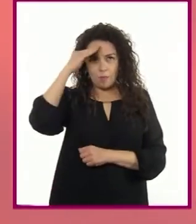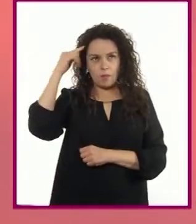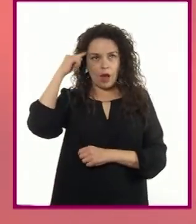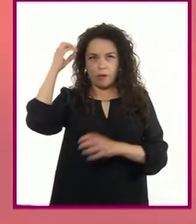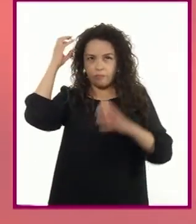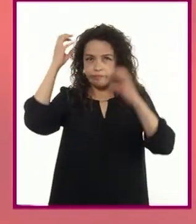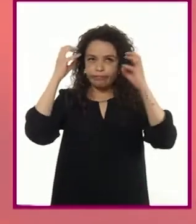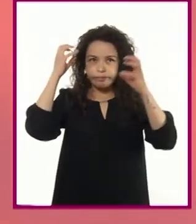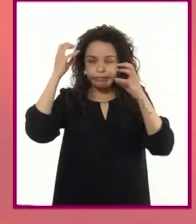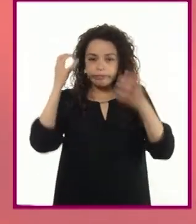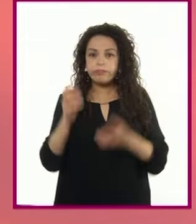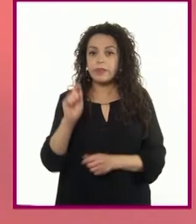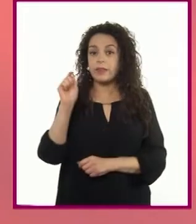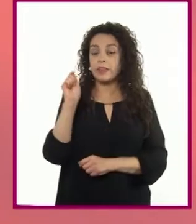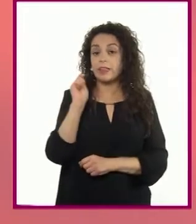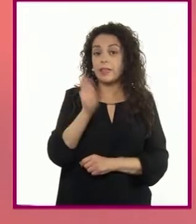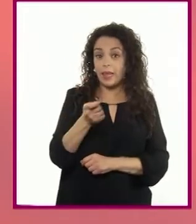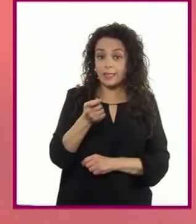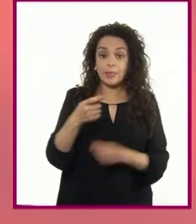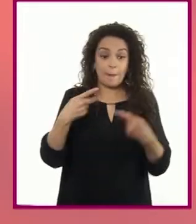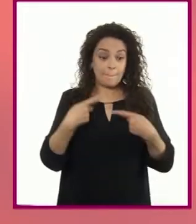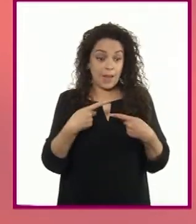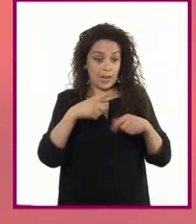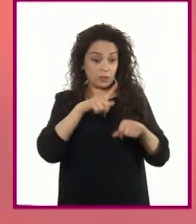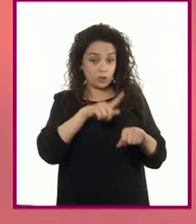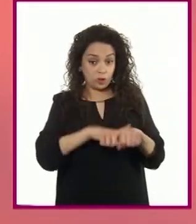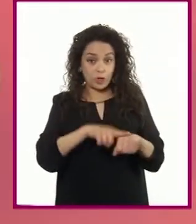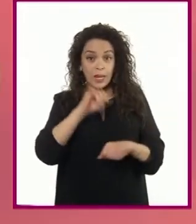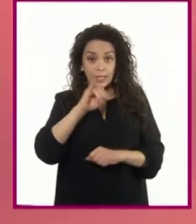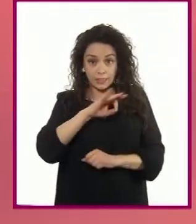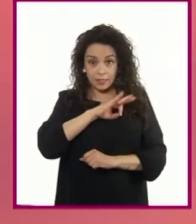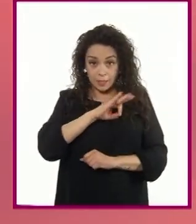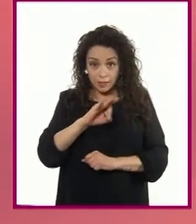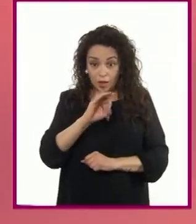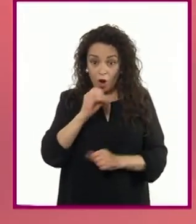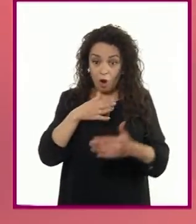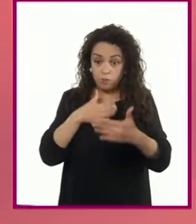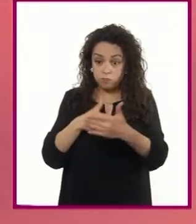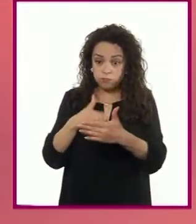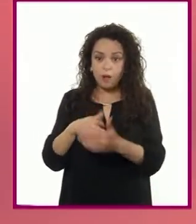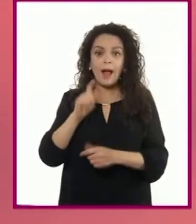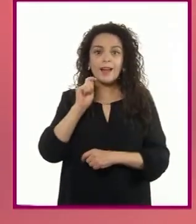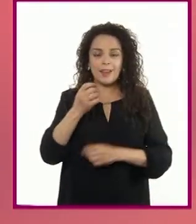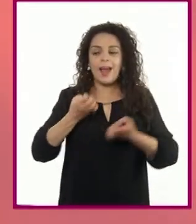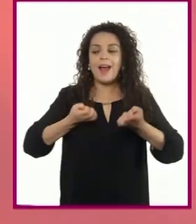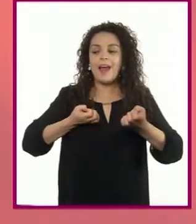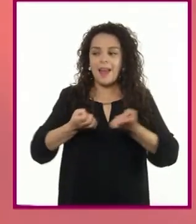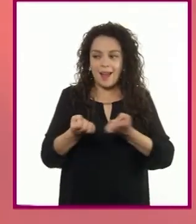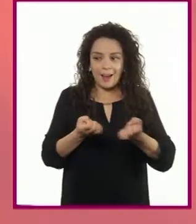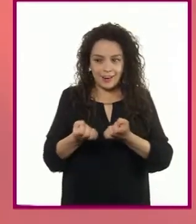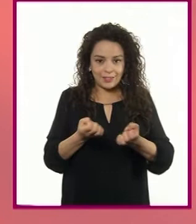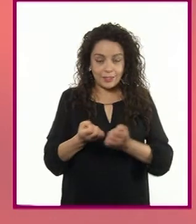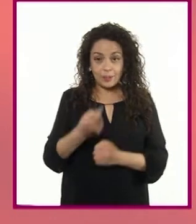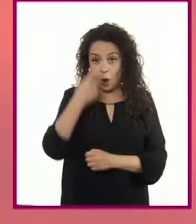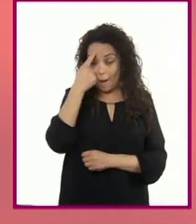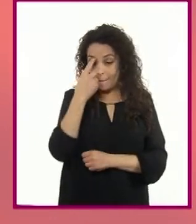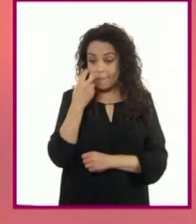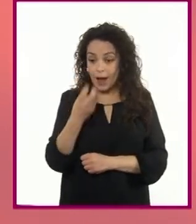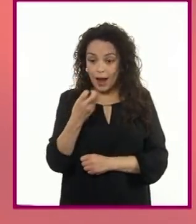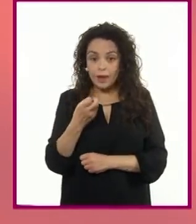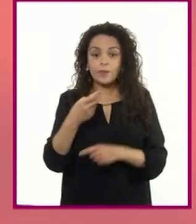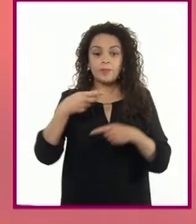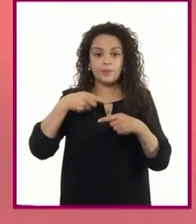y posibilidades personales para la práctica de la actividad física. Para ello, iniciemos con